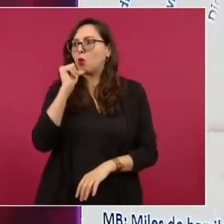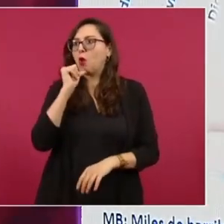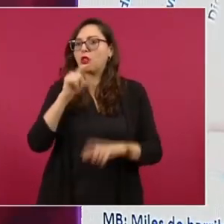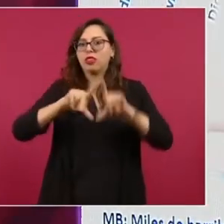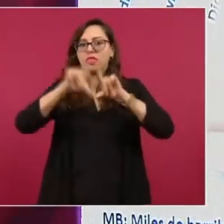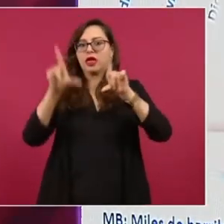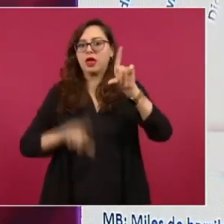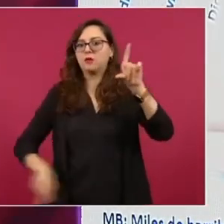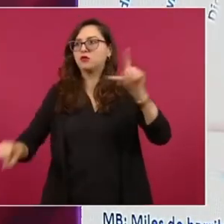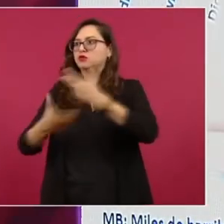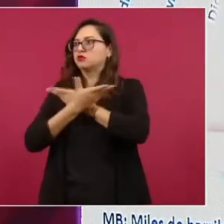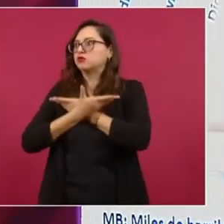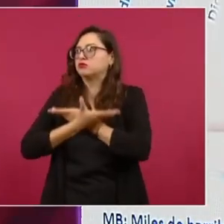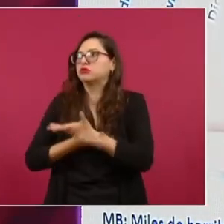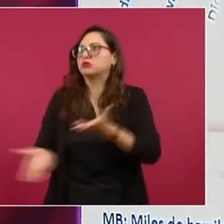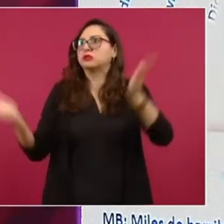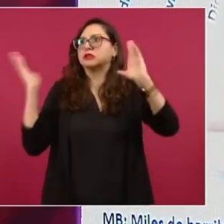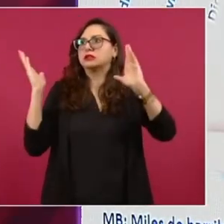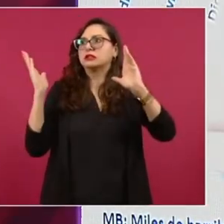que dar marcha atrás.